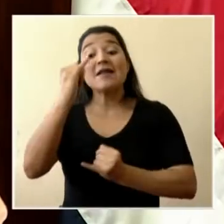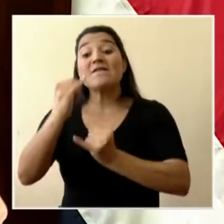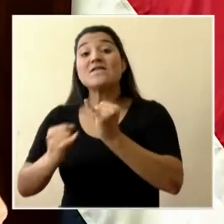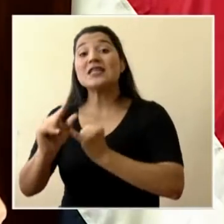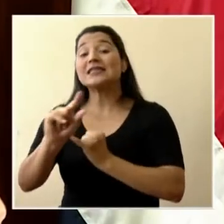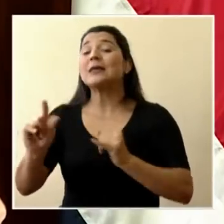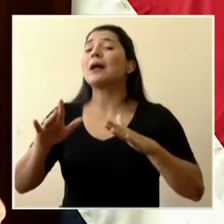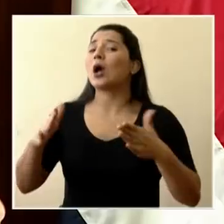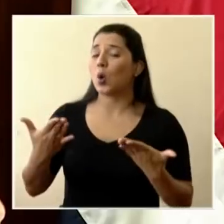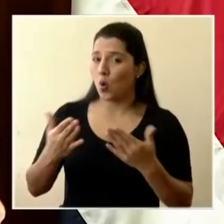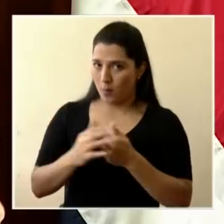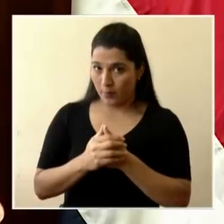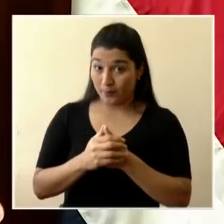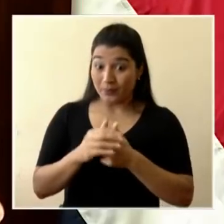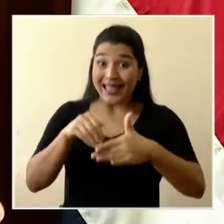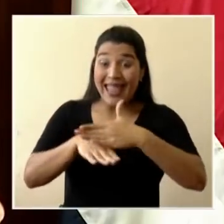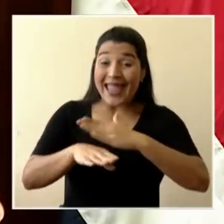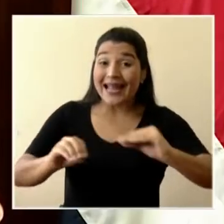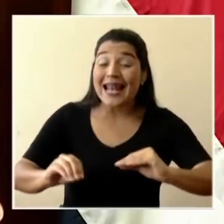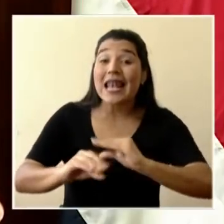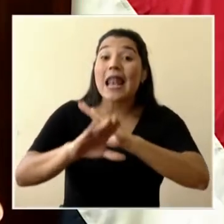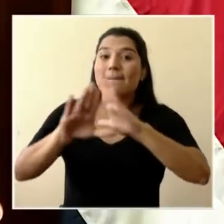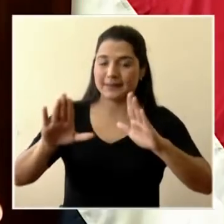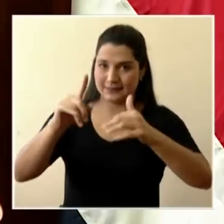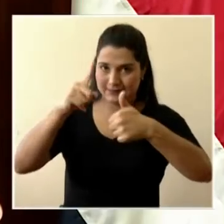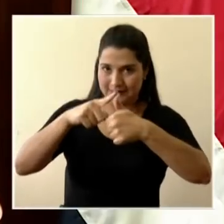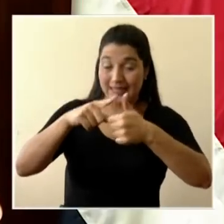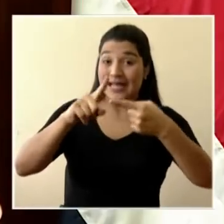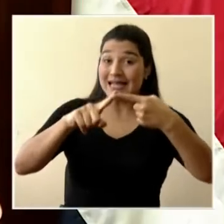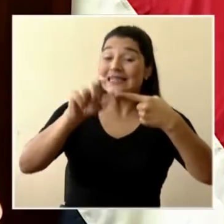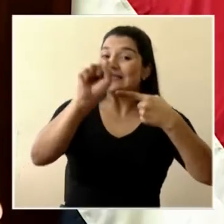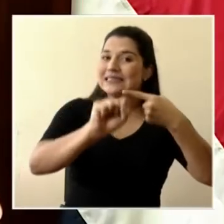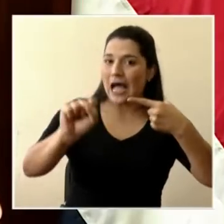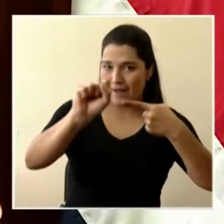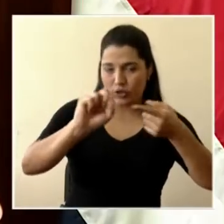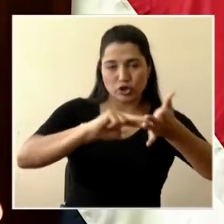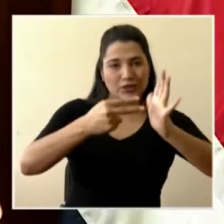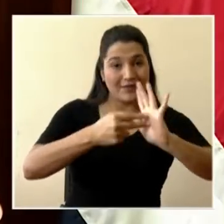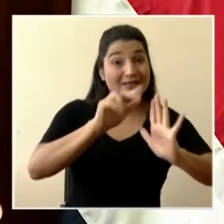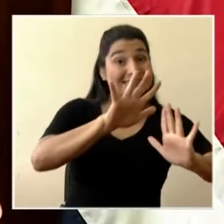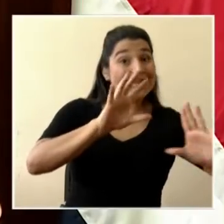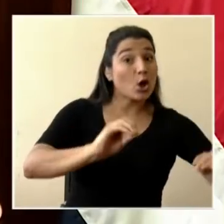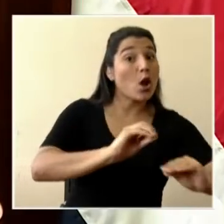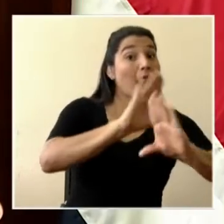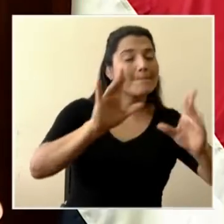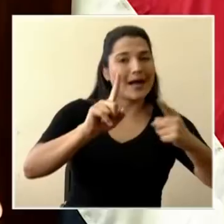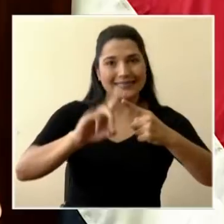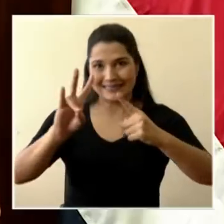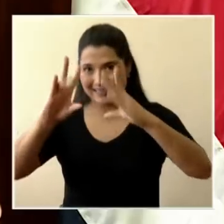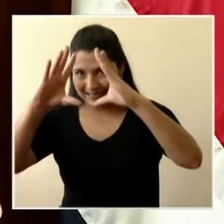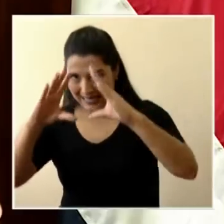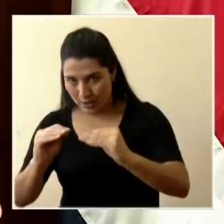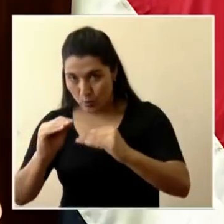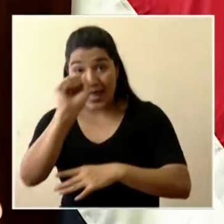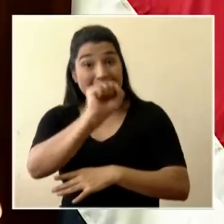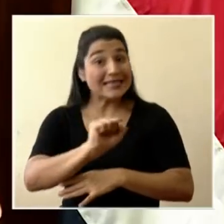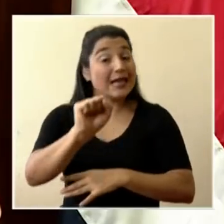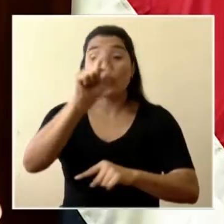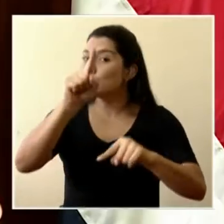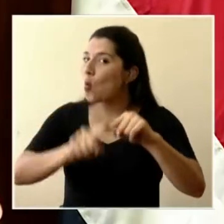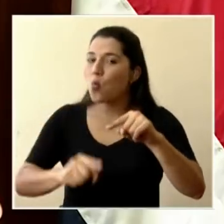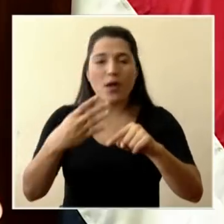la siguiente forma. En el día, el sábado, en el día me refiero de 5 a.m. a 7 p.m., el sábado no